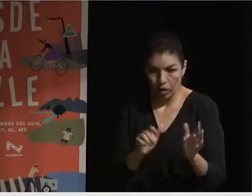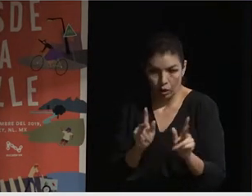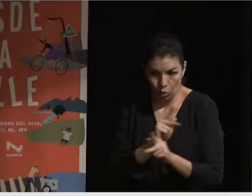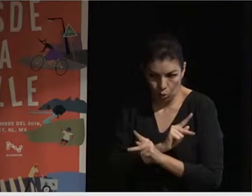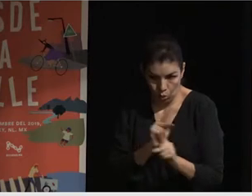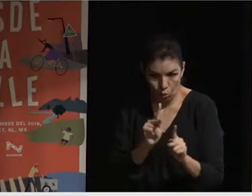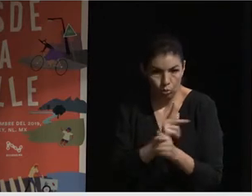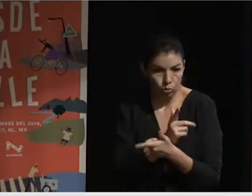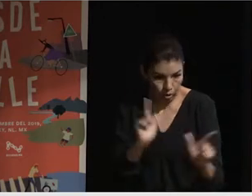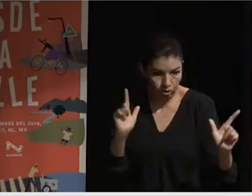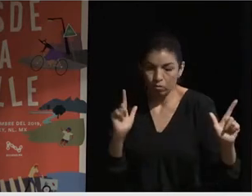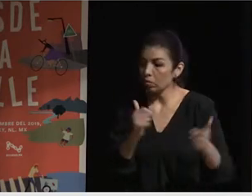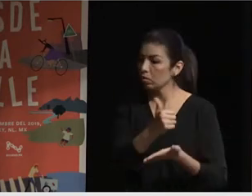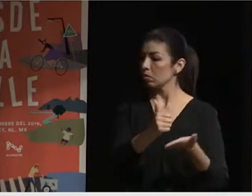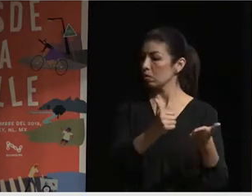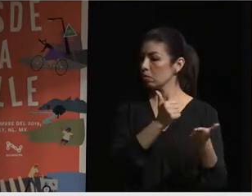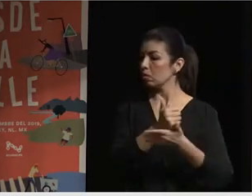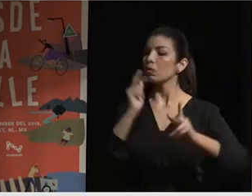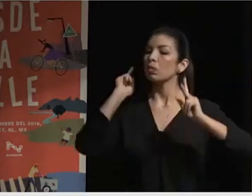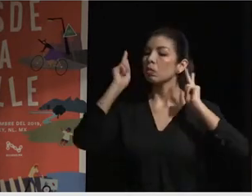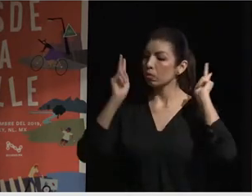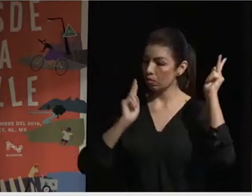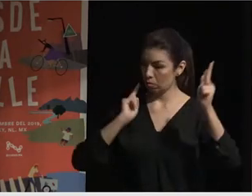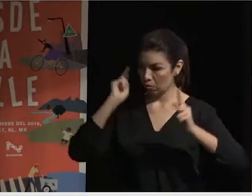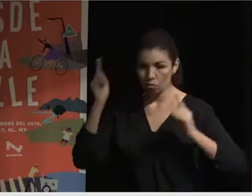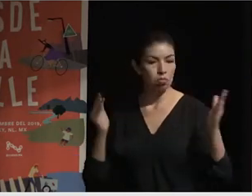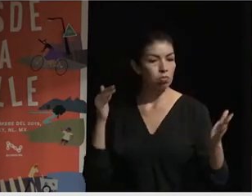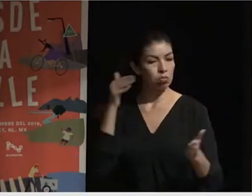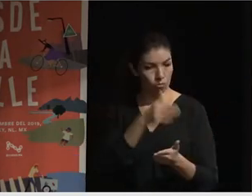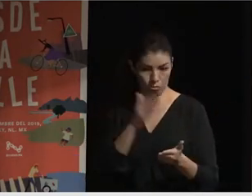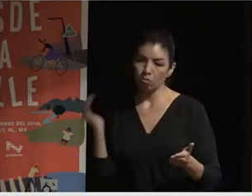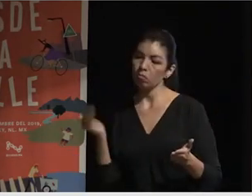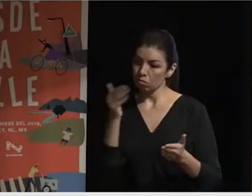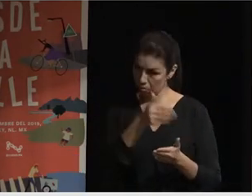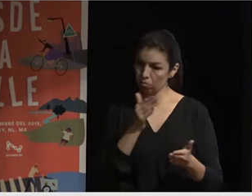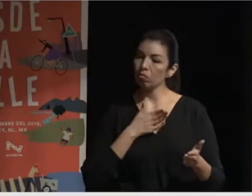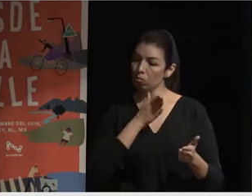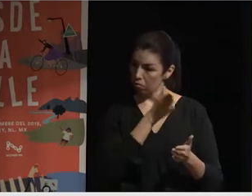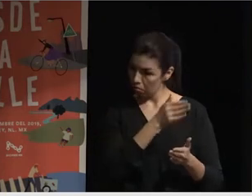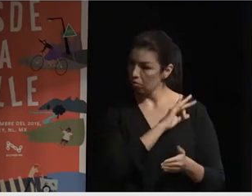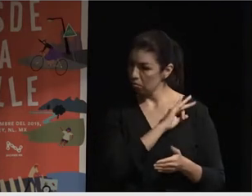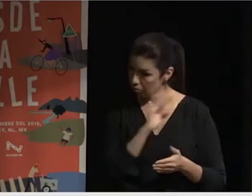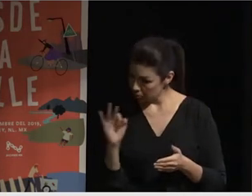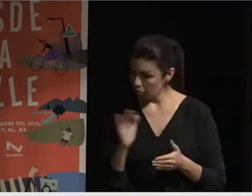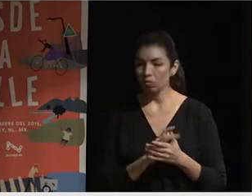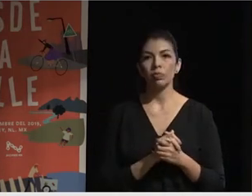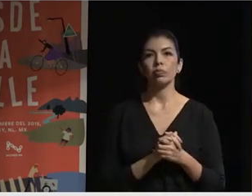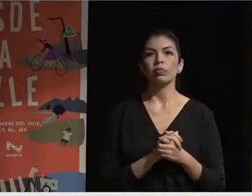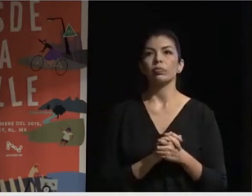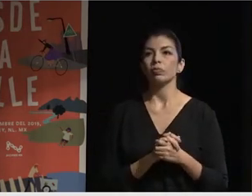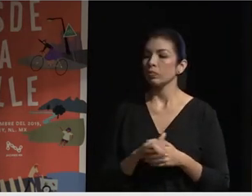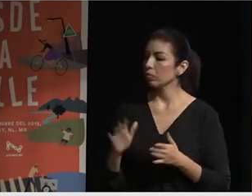día la identidad no solamente para los que pueden pagar este precio, sino para todas las personas que habitamos este lugar, ¿a quién le